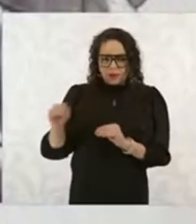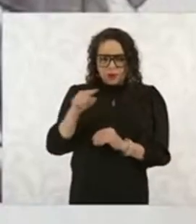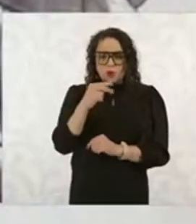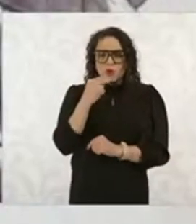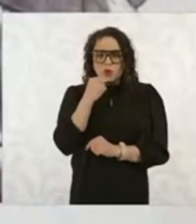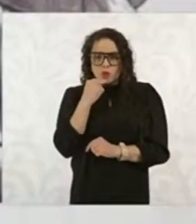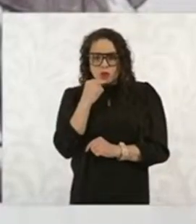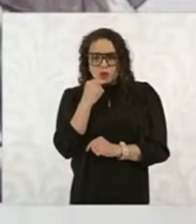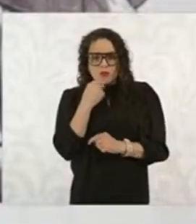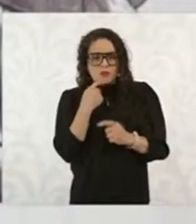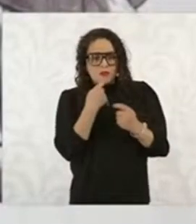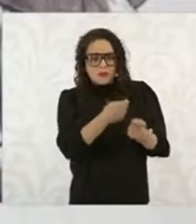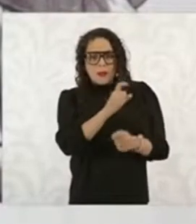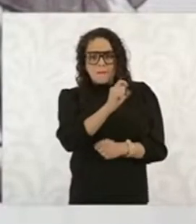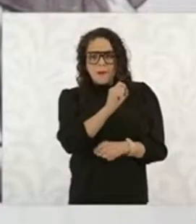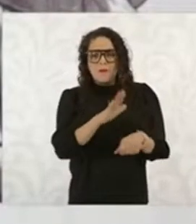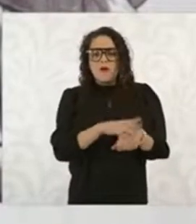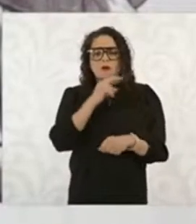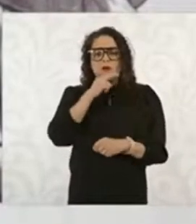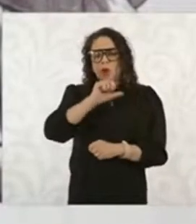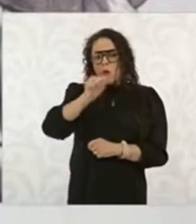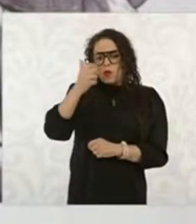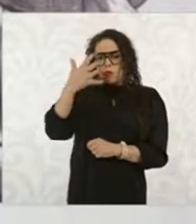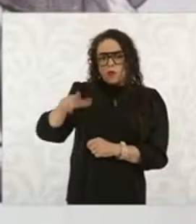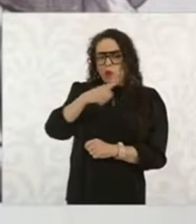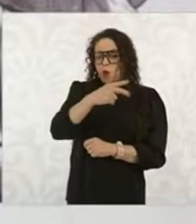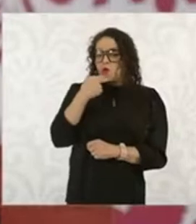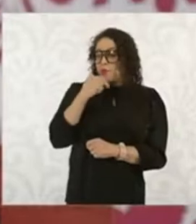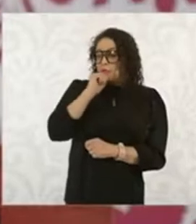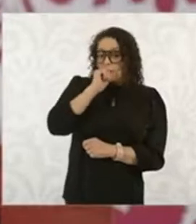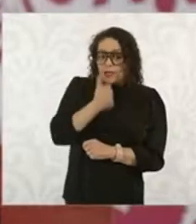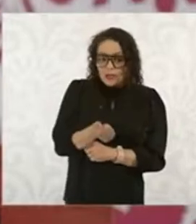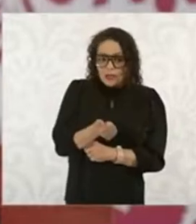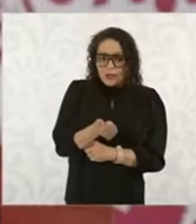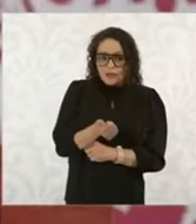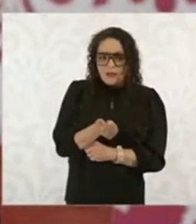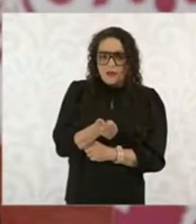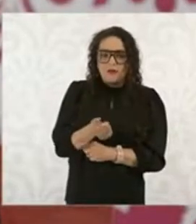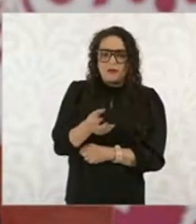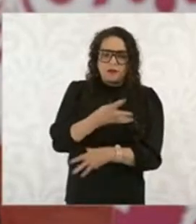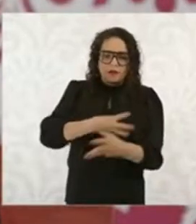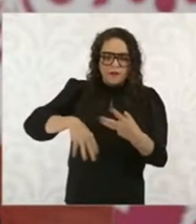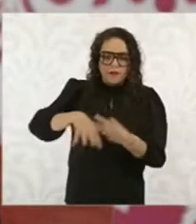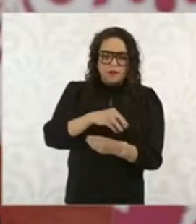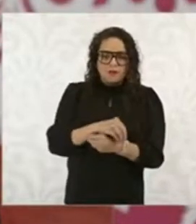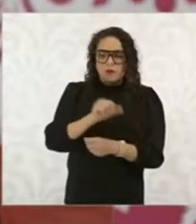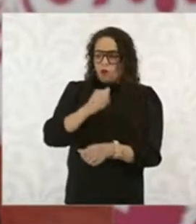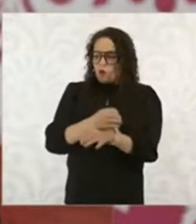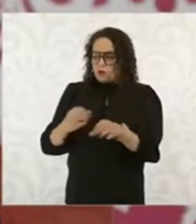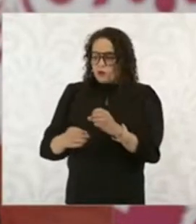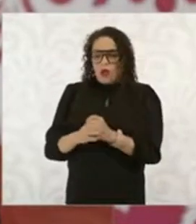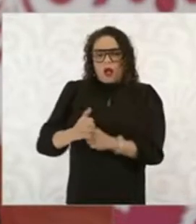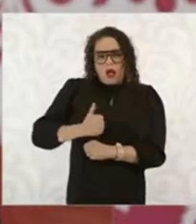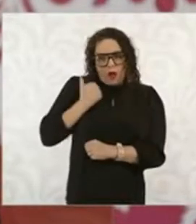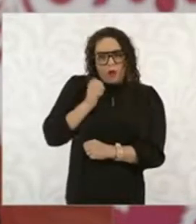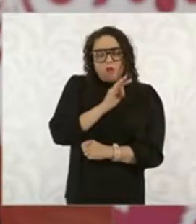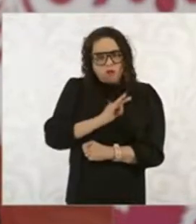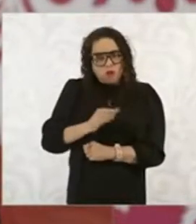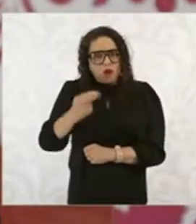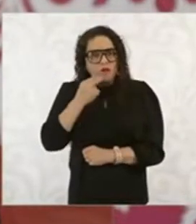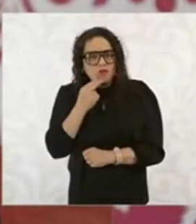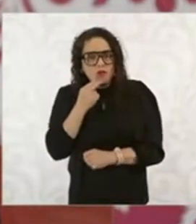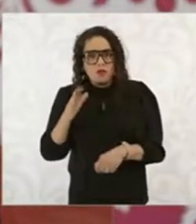20, ¿por qué no dejas los otros 10 que no estás usando para poderlos utilizar en otra cosa? Porque una vez que se